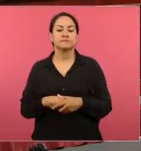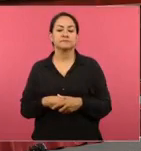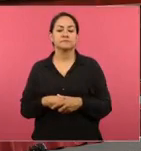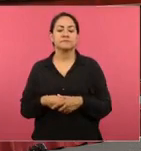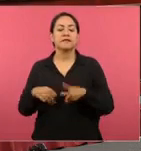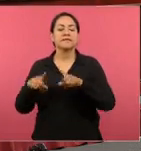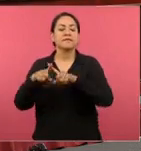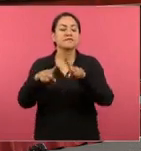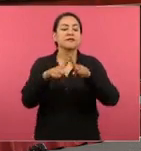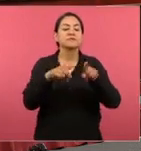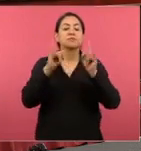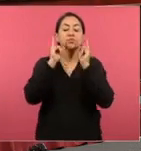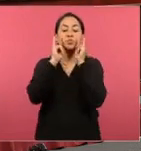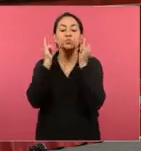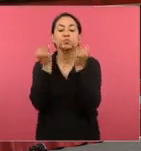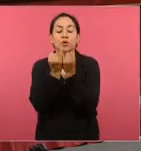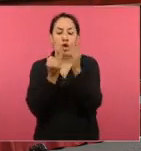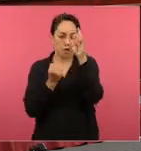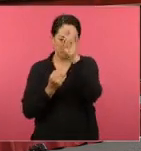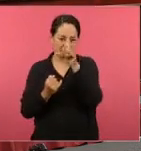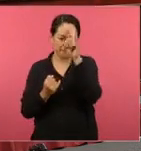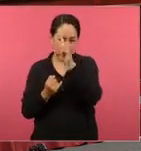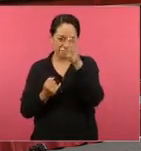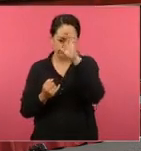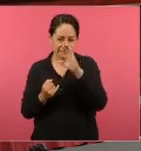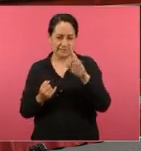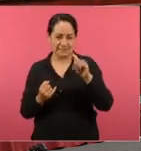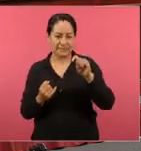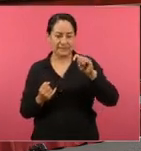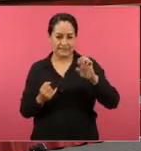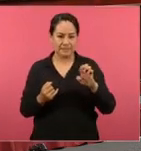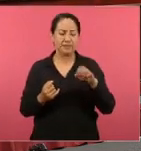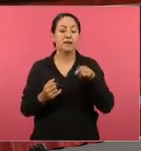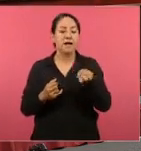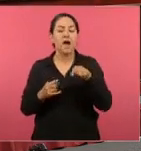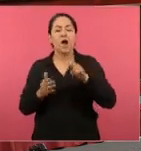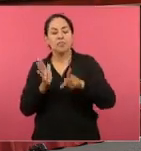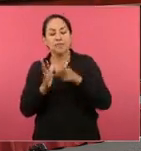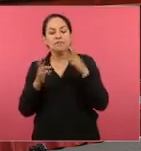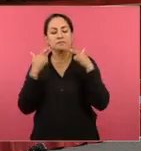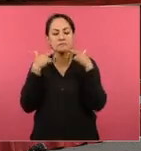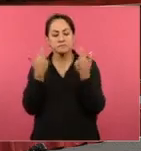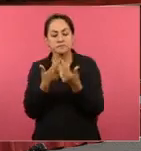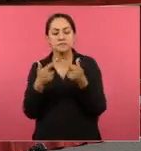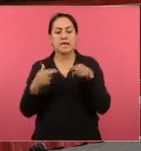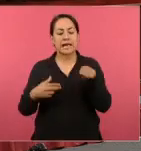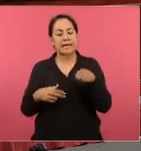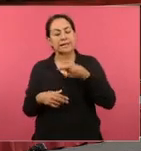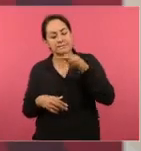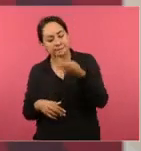técnicos que hemos estado insistiendo mucho en esto. ¿Por qué? Porque es de veras,